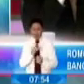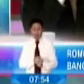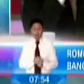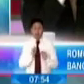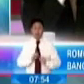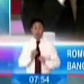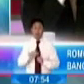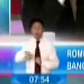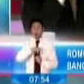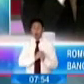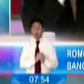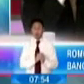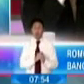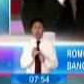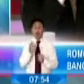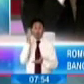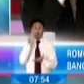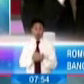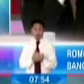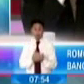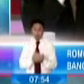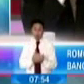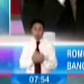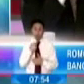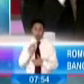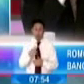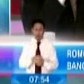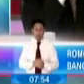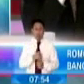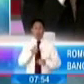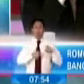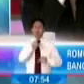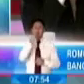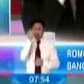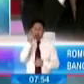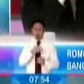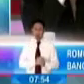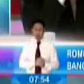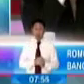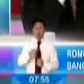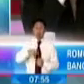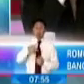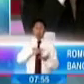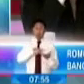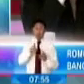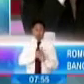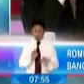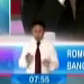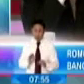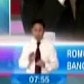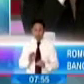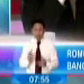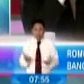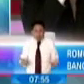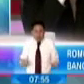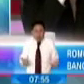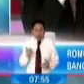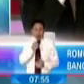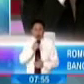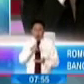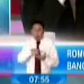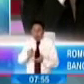lugar de decir que a nadie se le pueda suspender, han comprendido algunas personas como que nadie vuelva a pagar. Y si nadie vuelve a pagar la